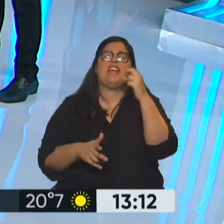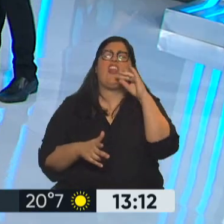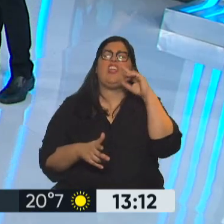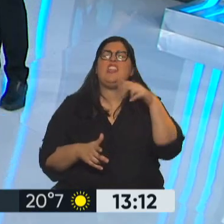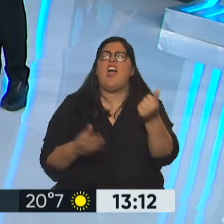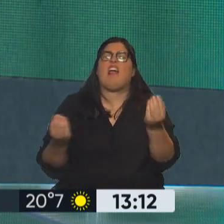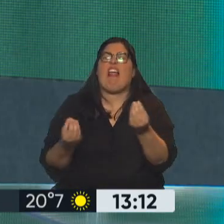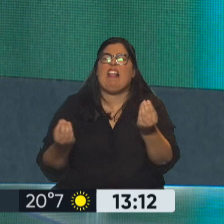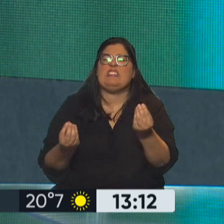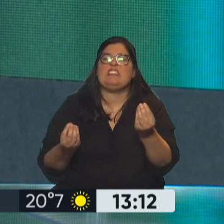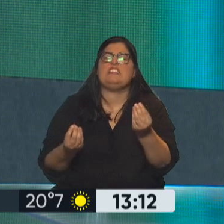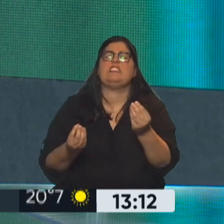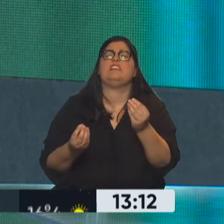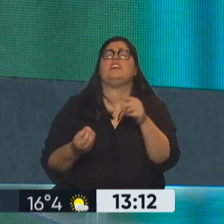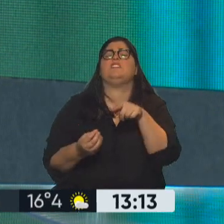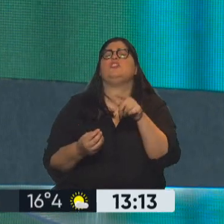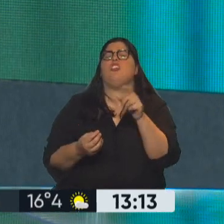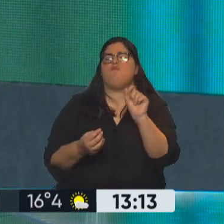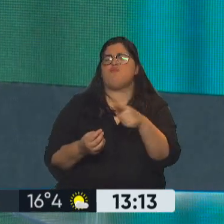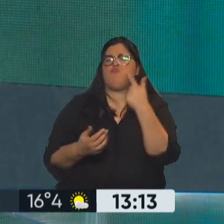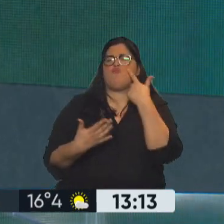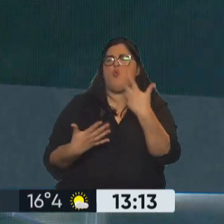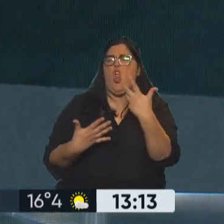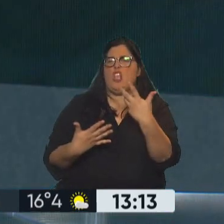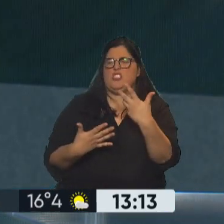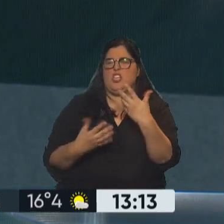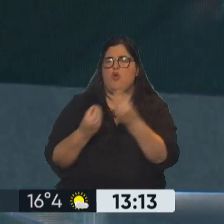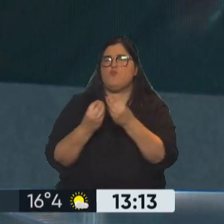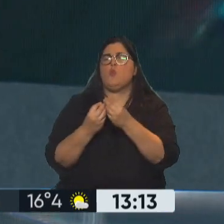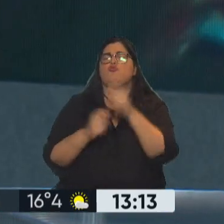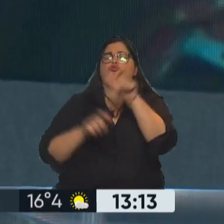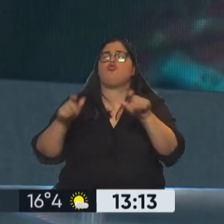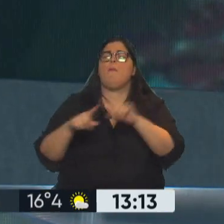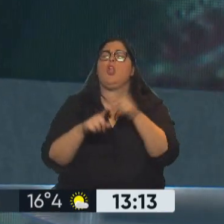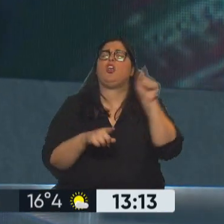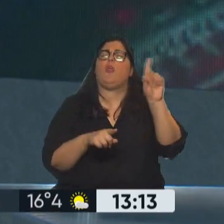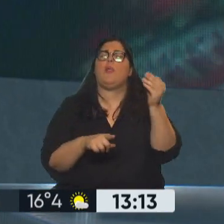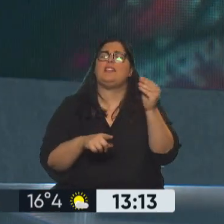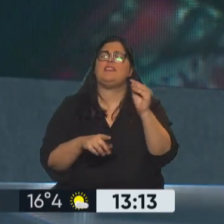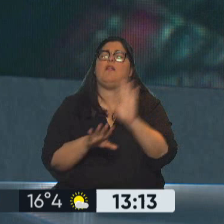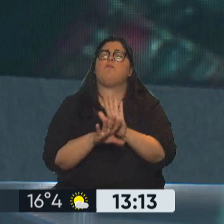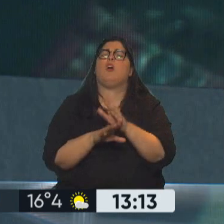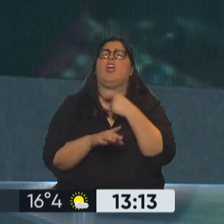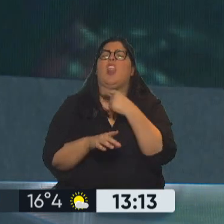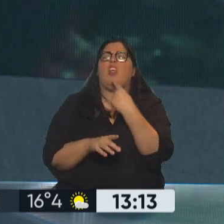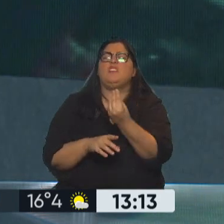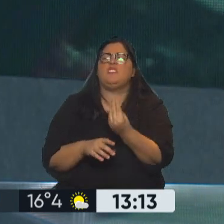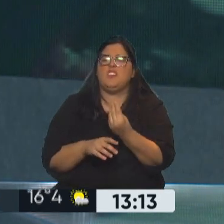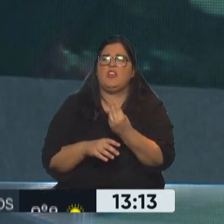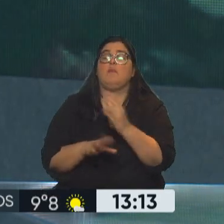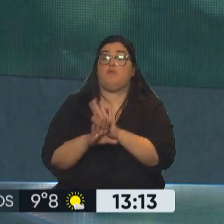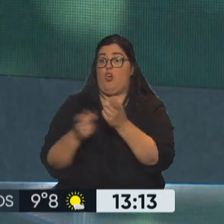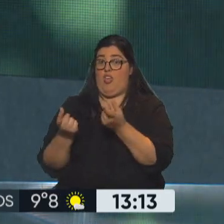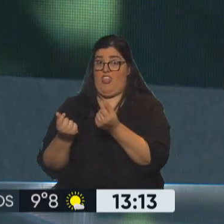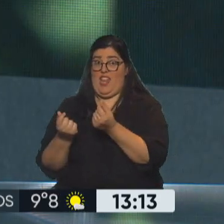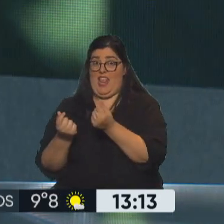exactamente? Rachadinha es algo muy común que hacen Sí. muchísimos políticos en Brasil, que consiste en lo siguiente. A ver. El dinero que